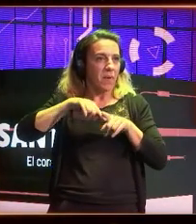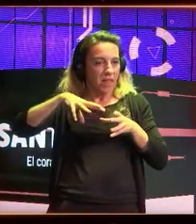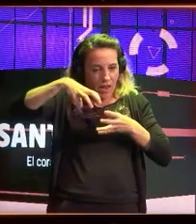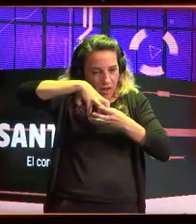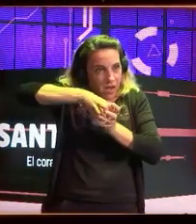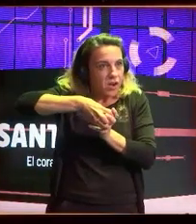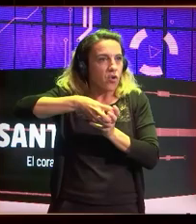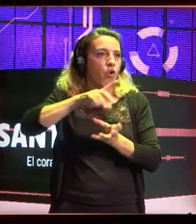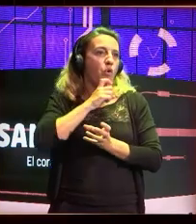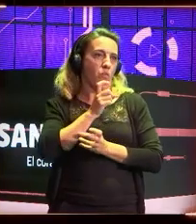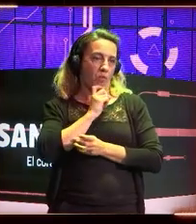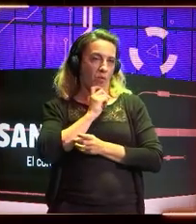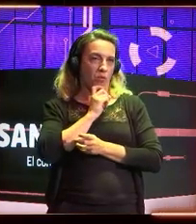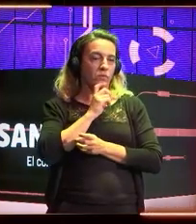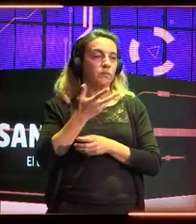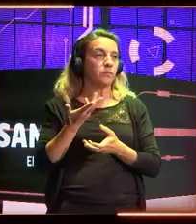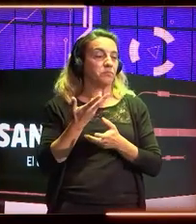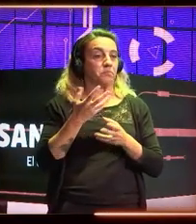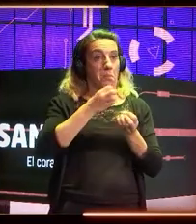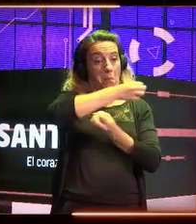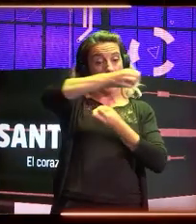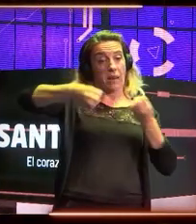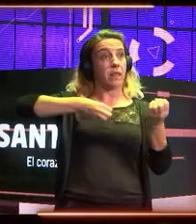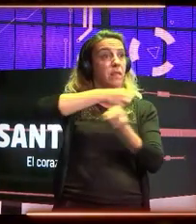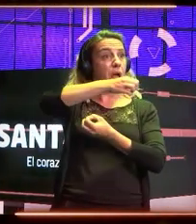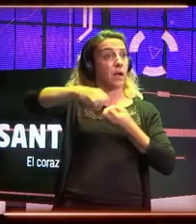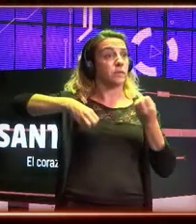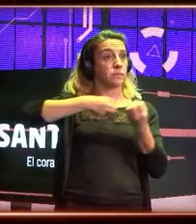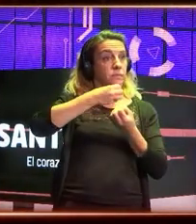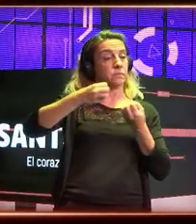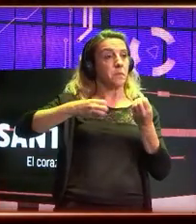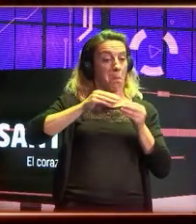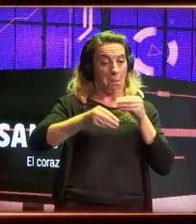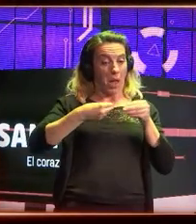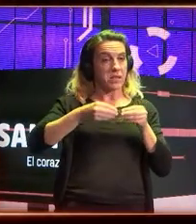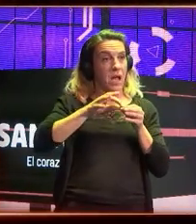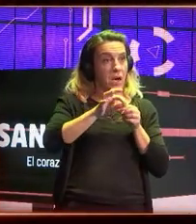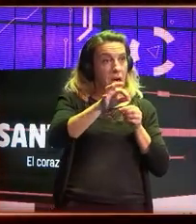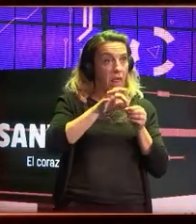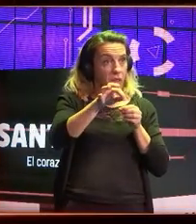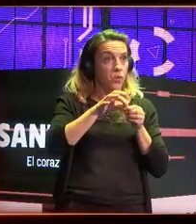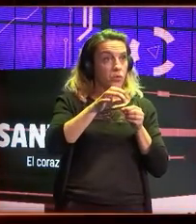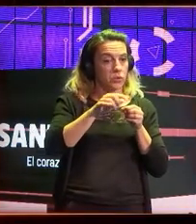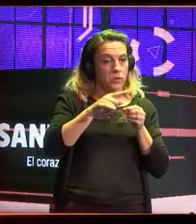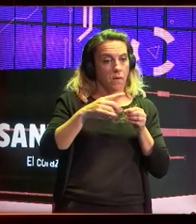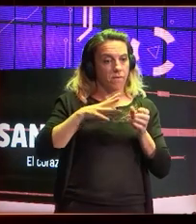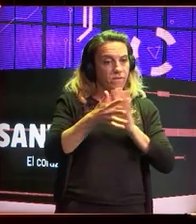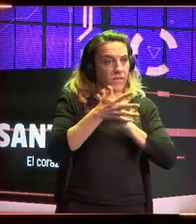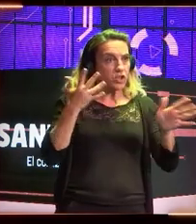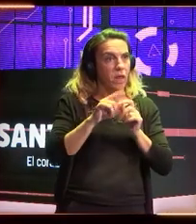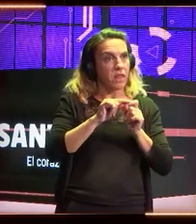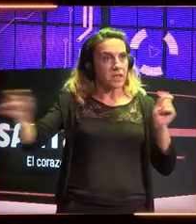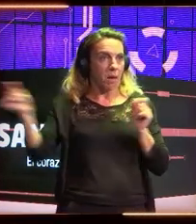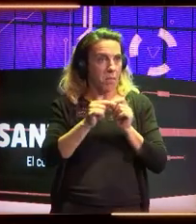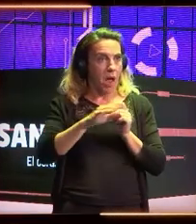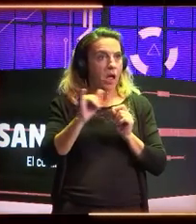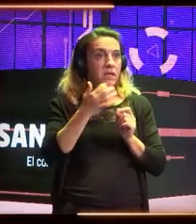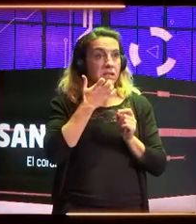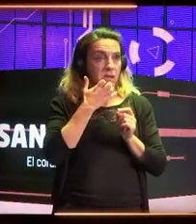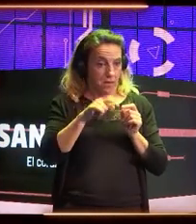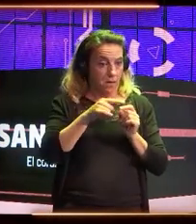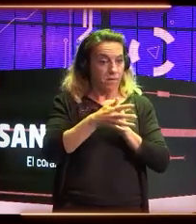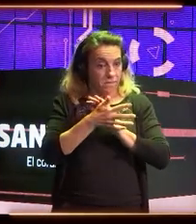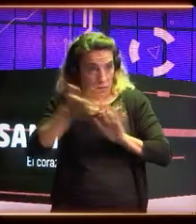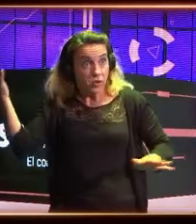concentrada entonces dado un planeta que es una masa y un radio ese planeta Tiene una velocidad de escape si tú pones algo a esa velocidad